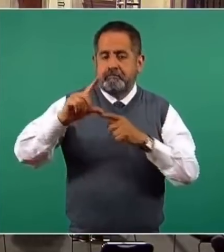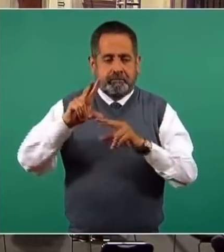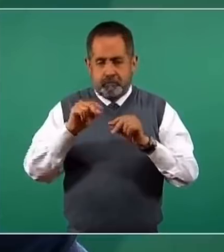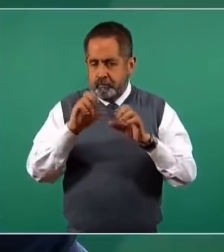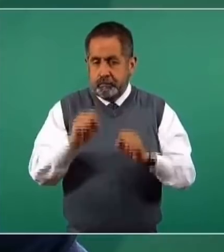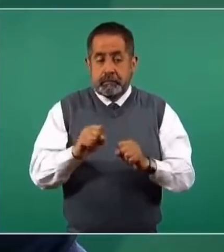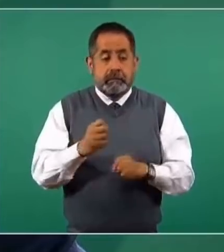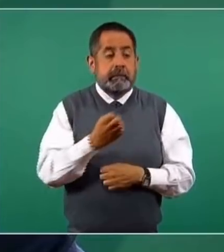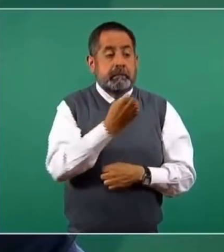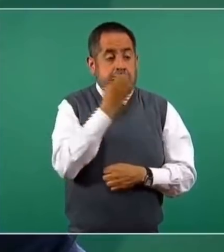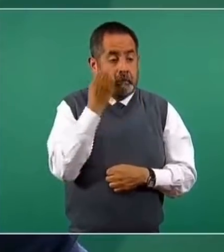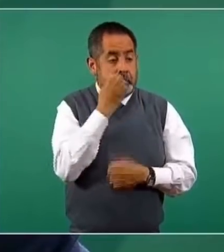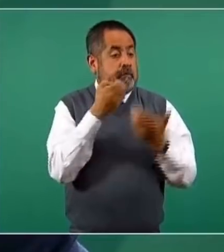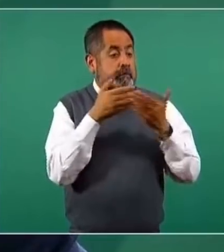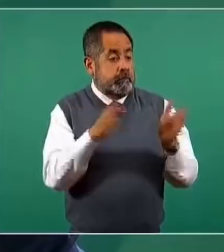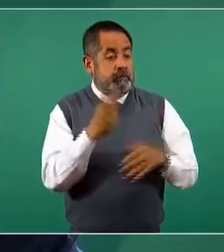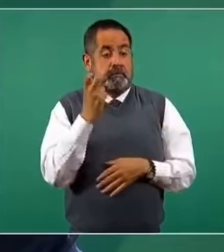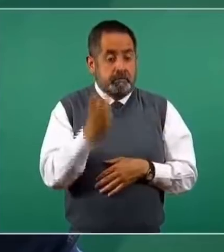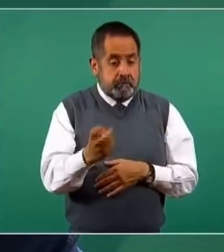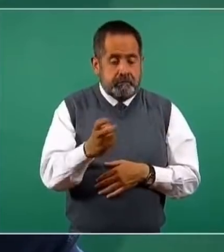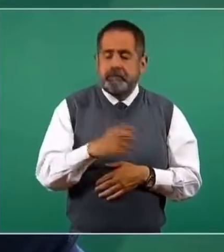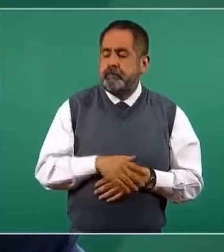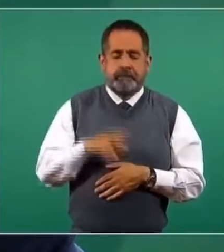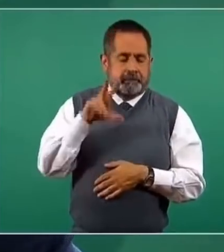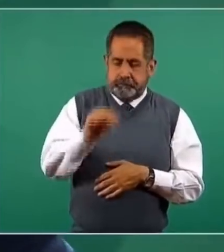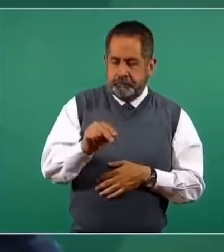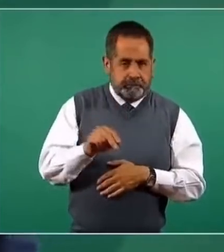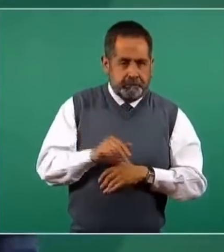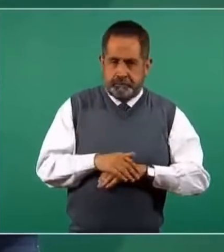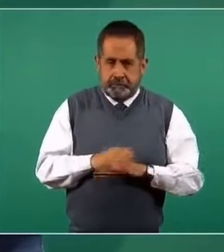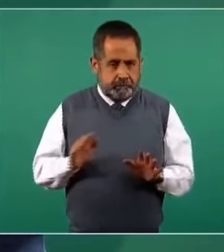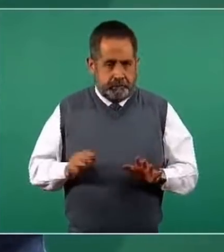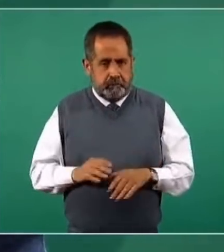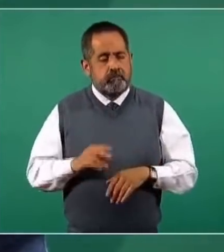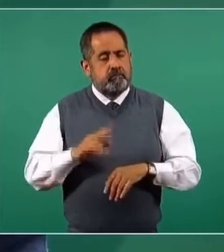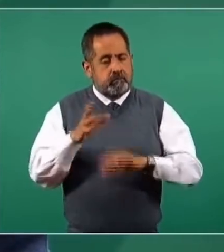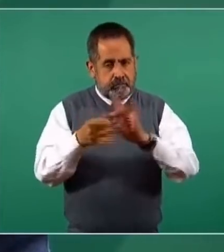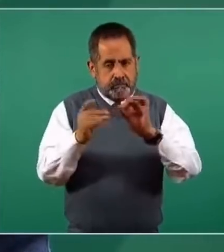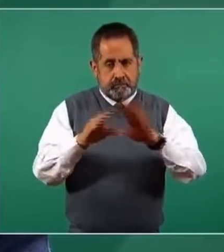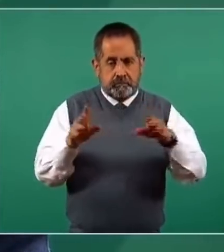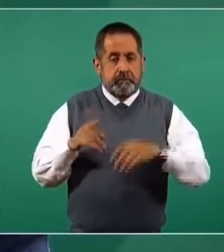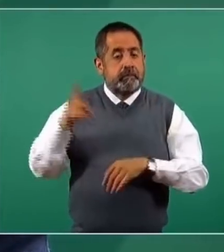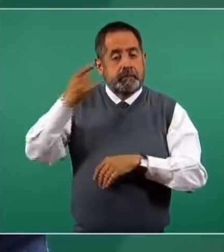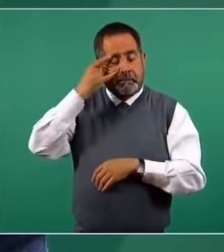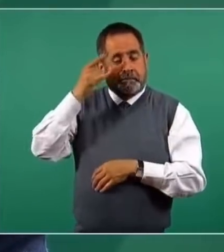Entonces, insistimos, que quede muy claro, el retorno al amarillo en el